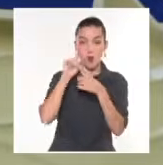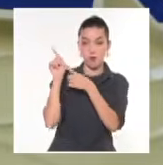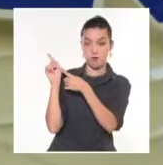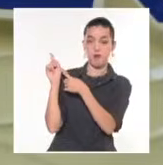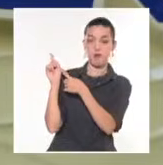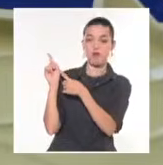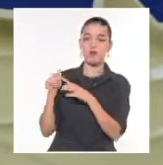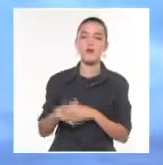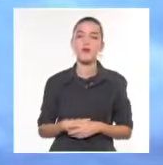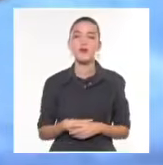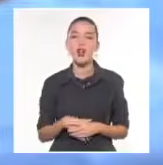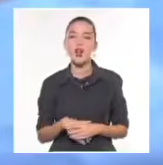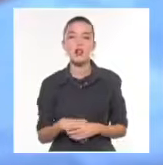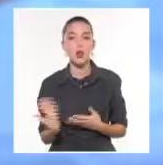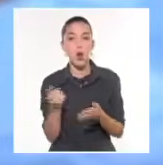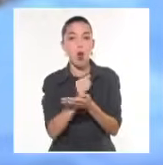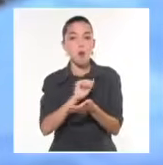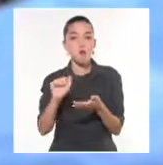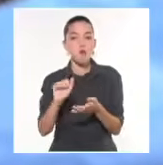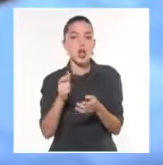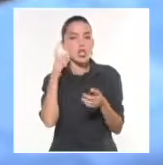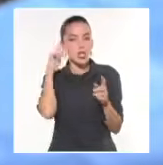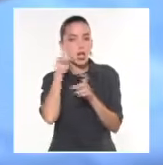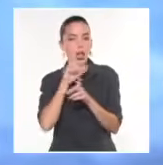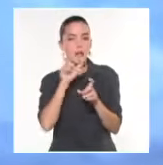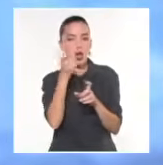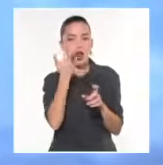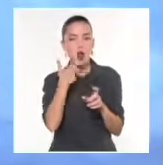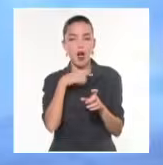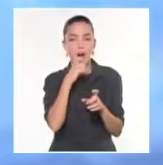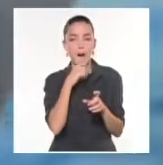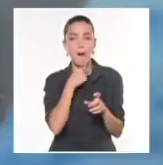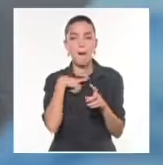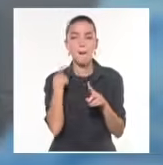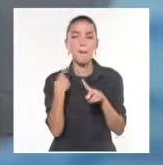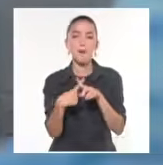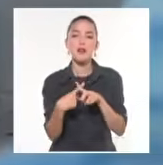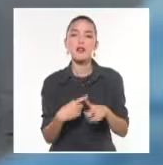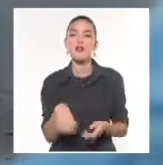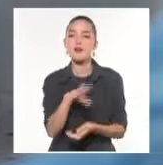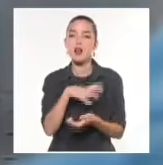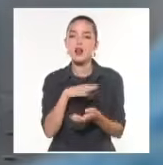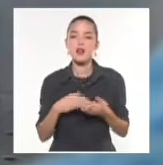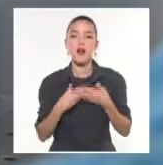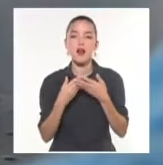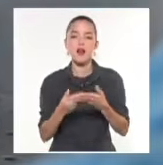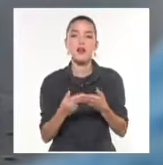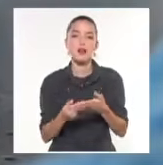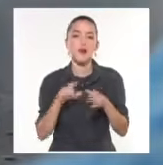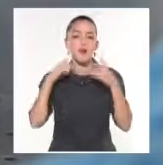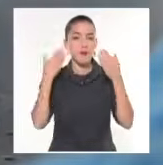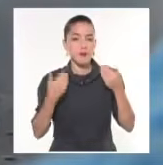Entre los grandes logros científicos del LABEX destaca la creación de láminas especiales para detectar los anticuerpos antinucleares,